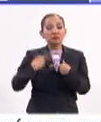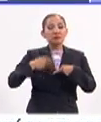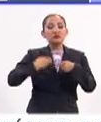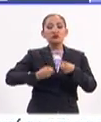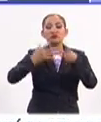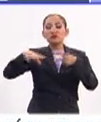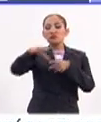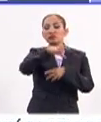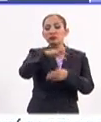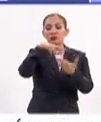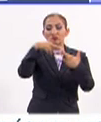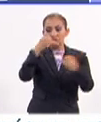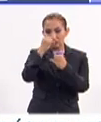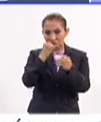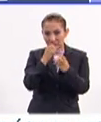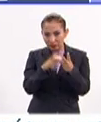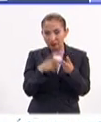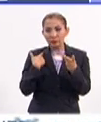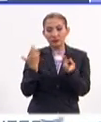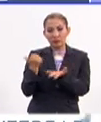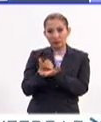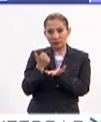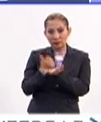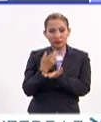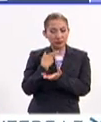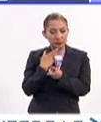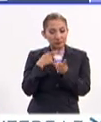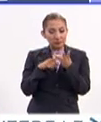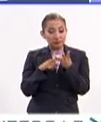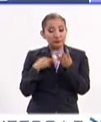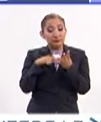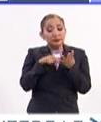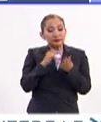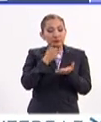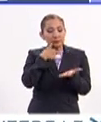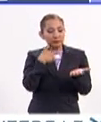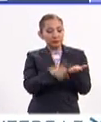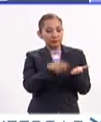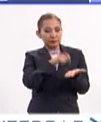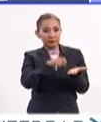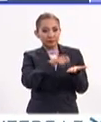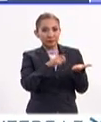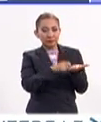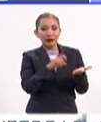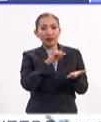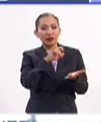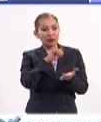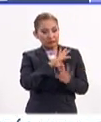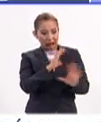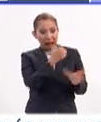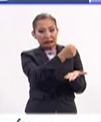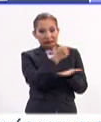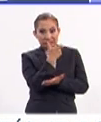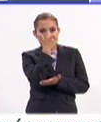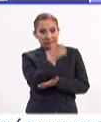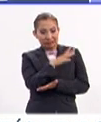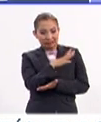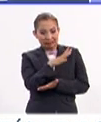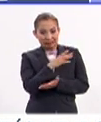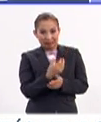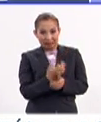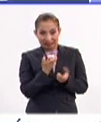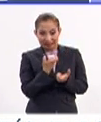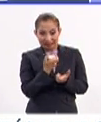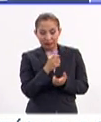demografía, relaciones internacionales y ciencia política, y le escribió una carta a don Daniel diciendo que ya había conseguido los recursos para